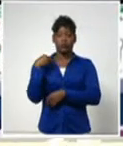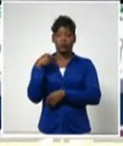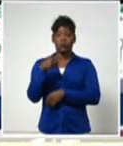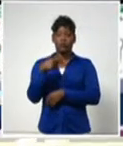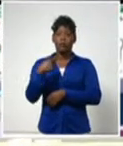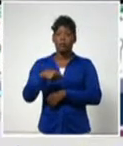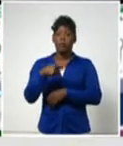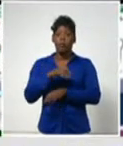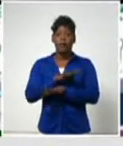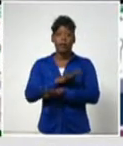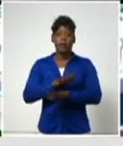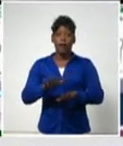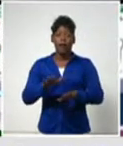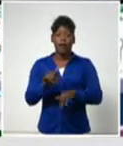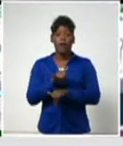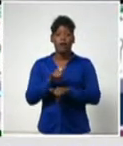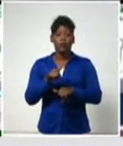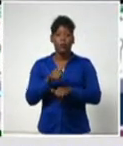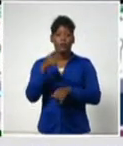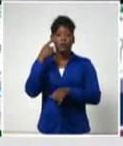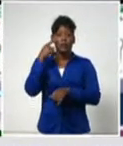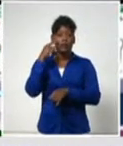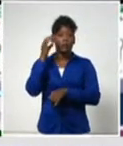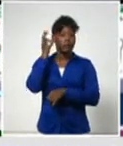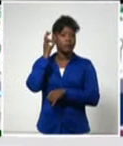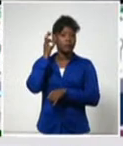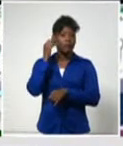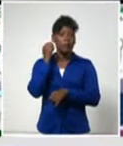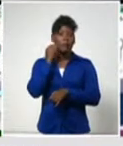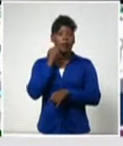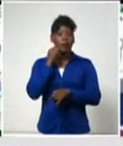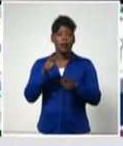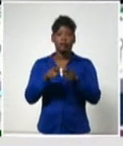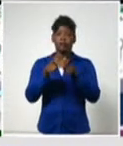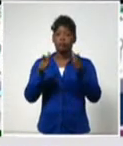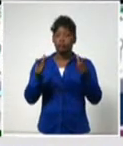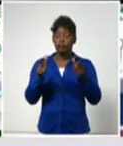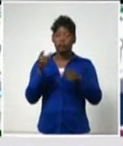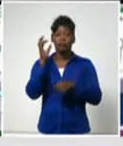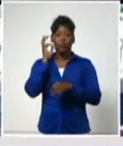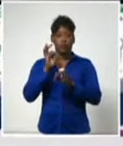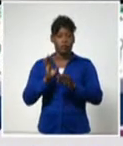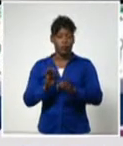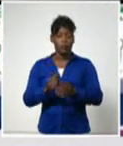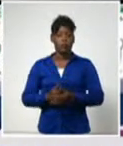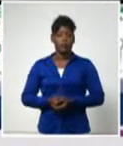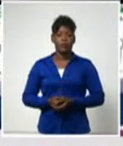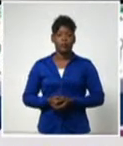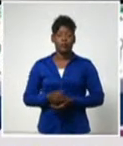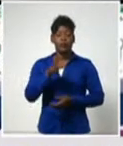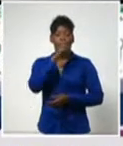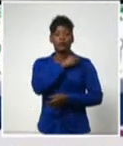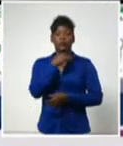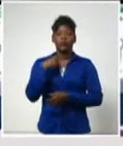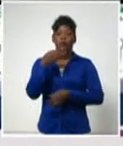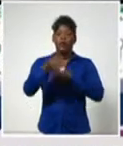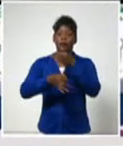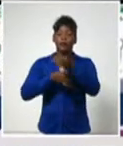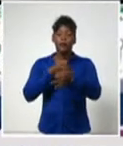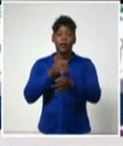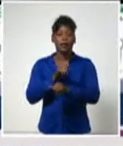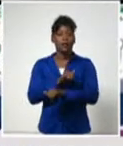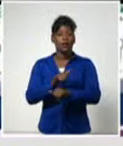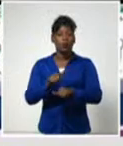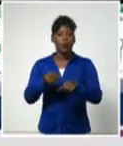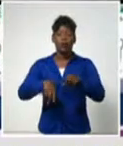más casos del sexo femenino en las últimas jornadas. También abundaba el experto sobre la tasa de incidencia. Sigue siendo La